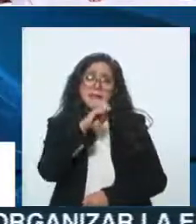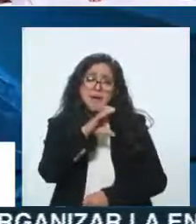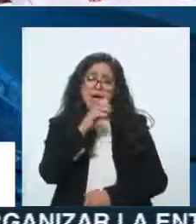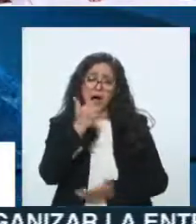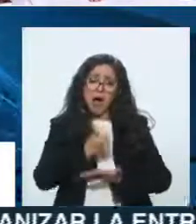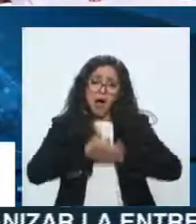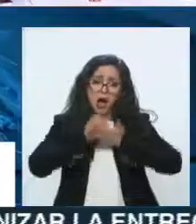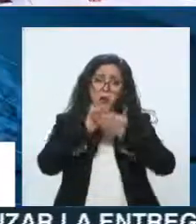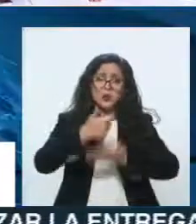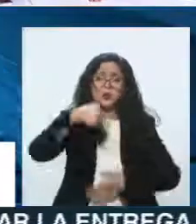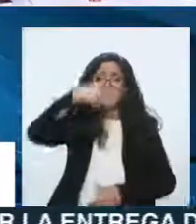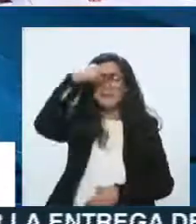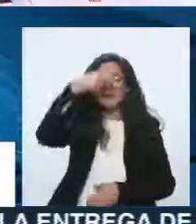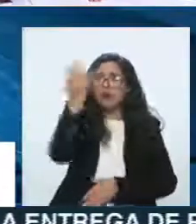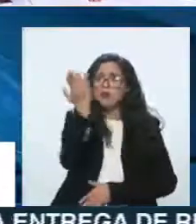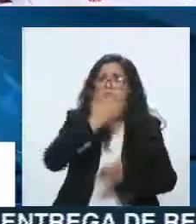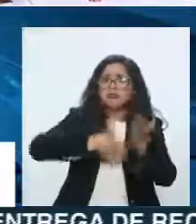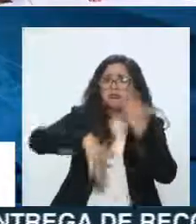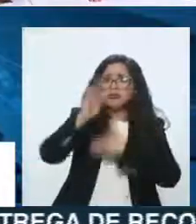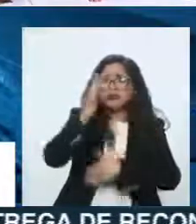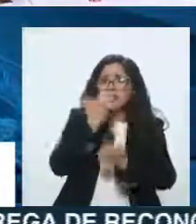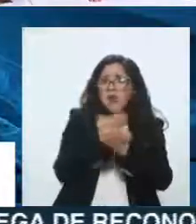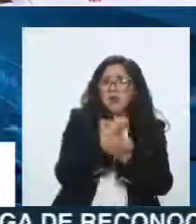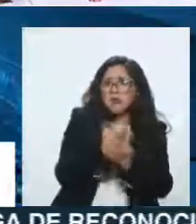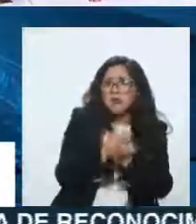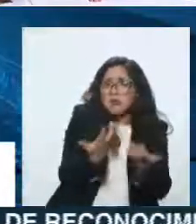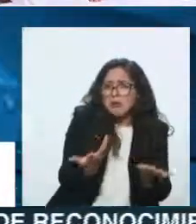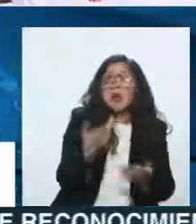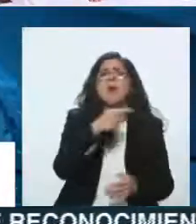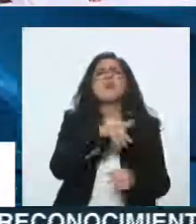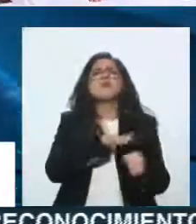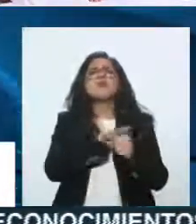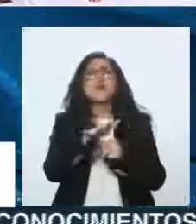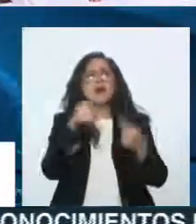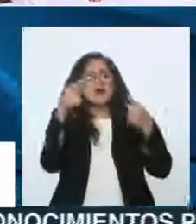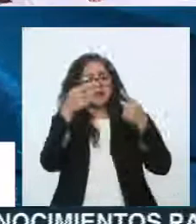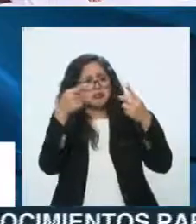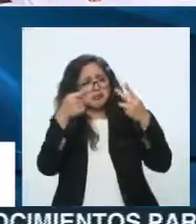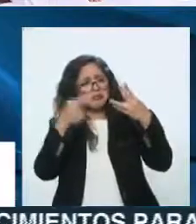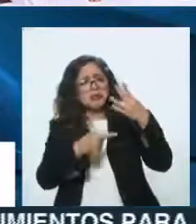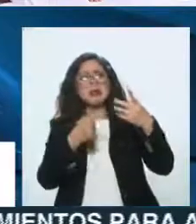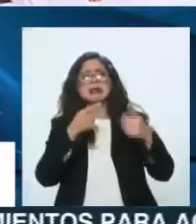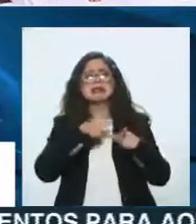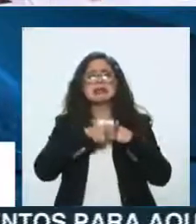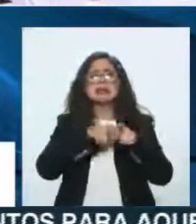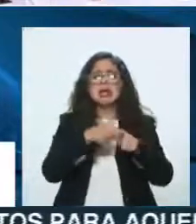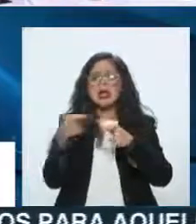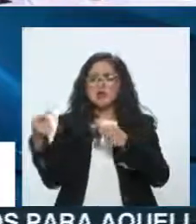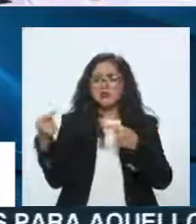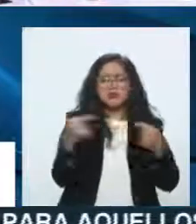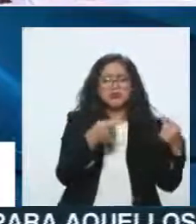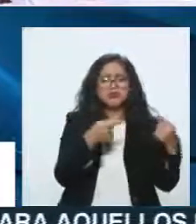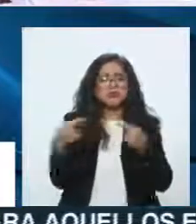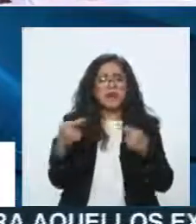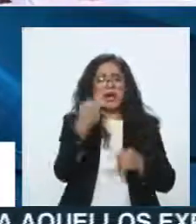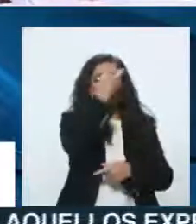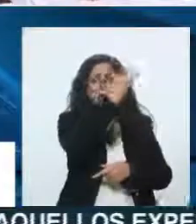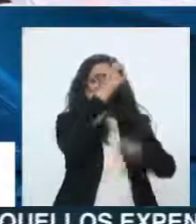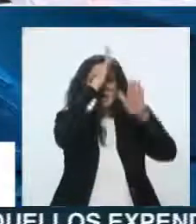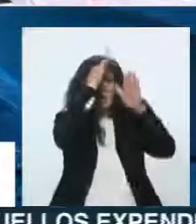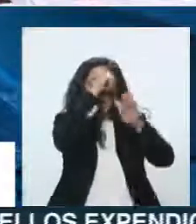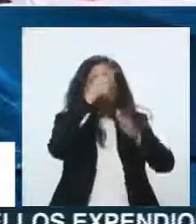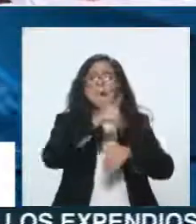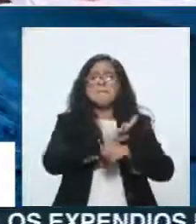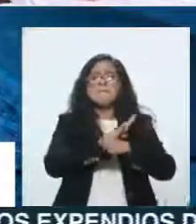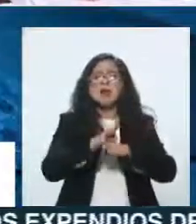¿Cuáles son pues las condiciones que se siguen discutiendo? ¿Cuáles son los beneficios que nos va a traer? Y sobre todo pues a los ciudadanos de a pie,